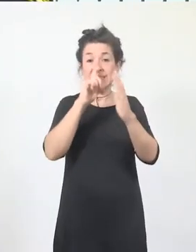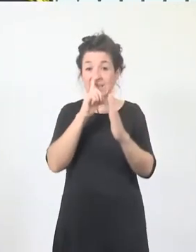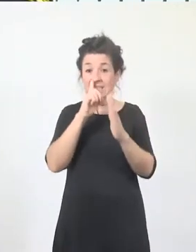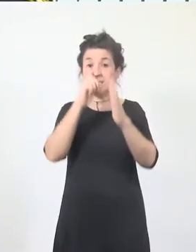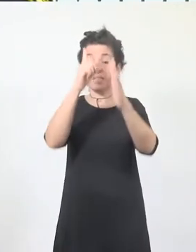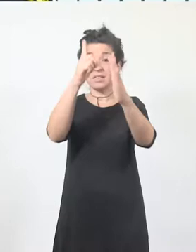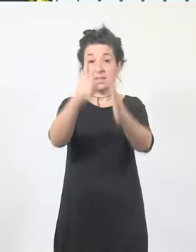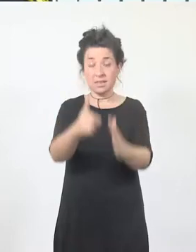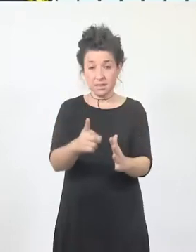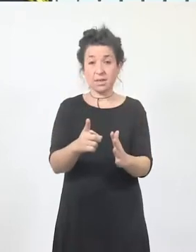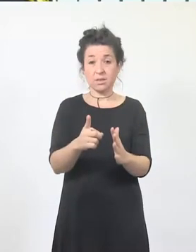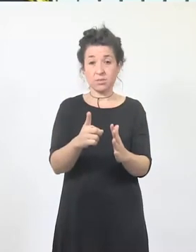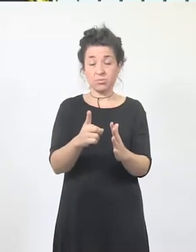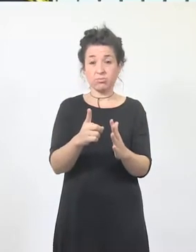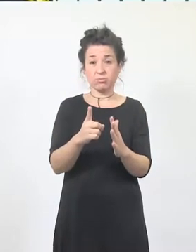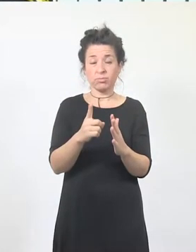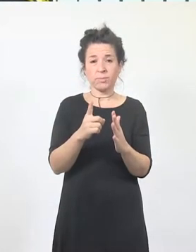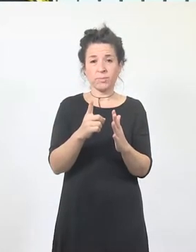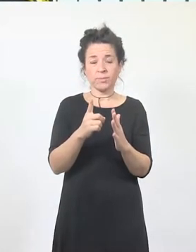6 años después